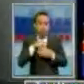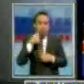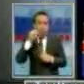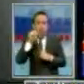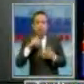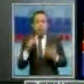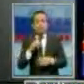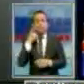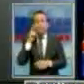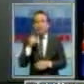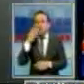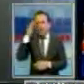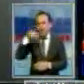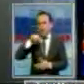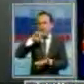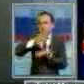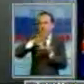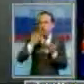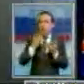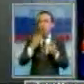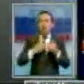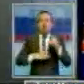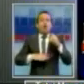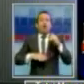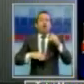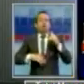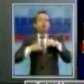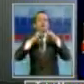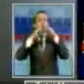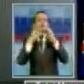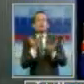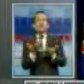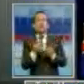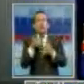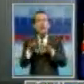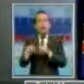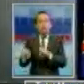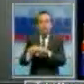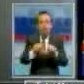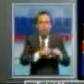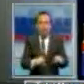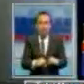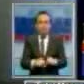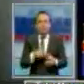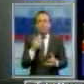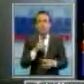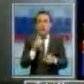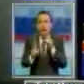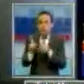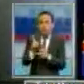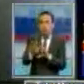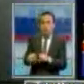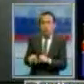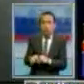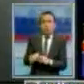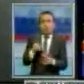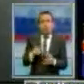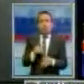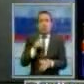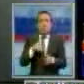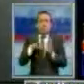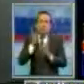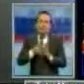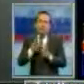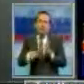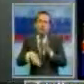planadora. Pero yo creo que este país se construye y se ha construido de buena forma llegando a acuerdos. Si es que no hay disposición al acuerdo, bueno, habrá que ejercer la mayoría. Sí,